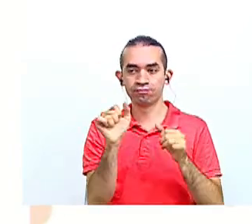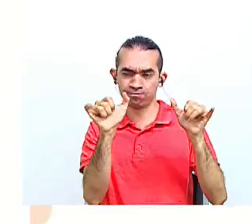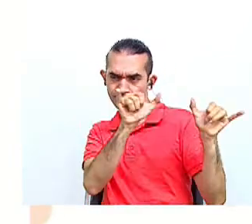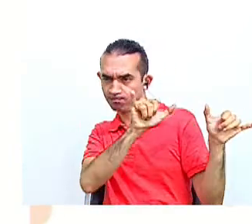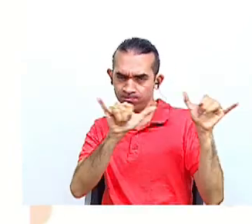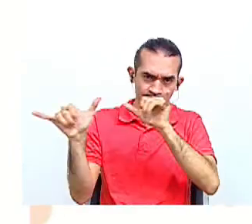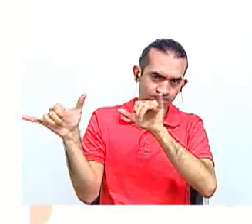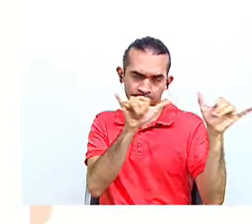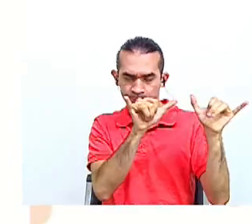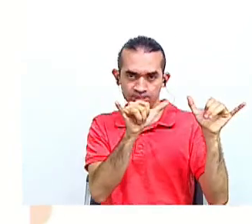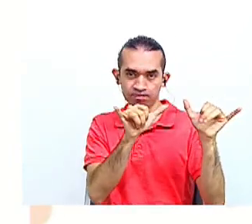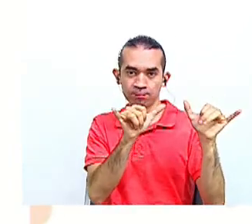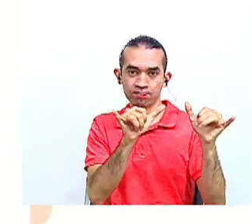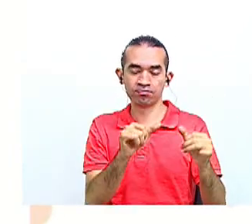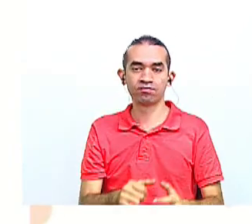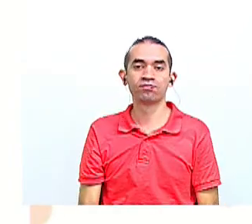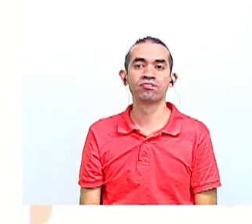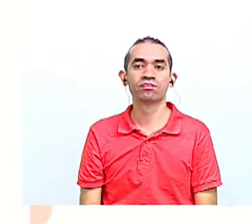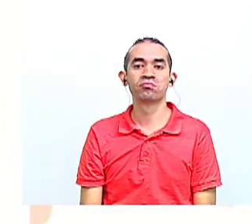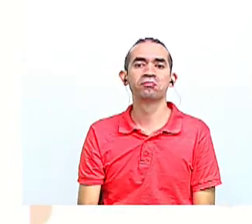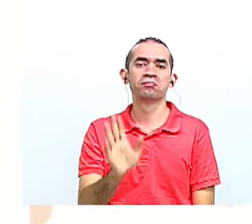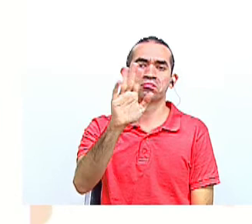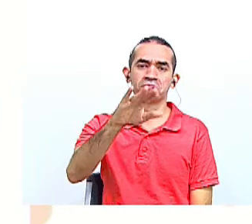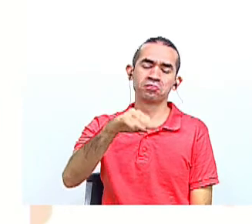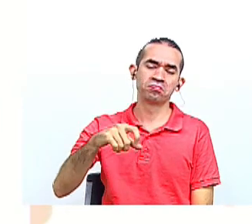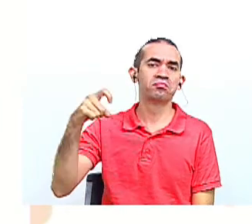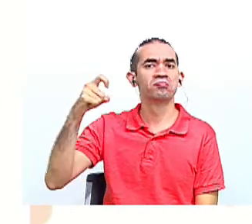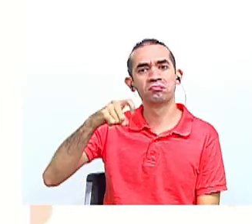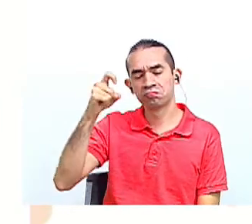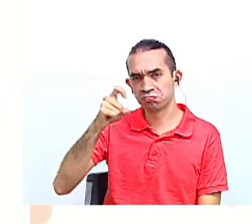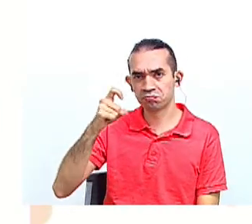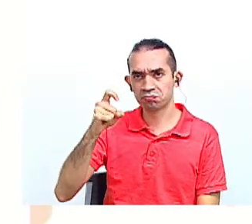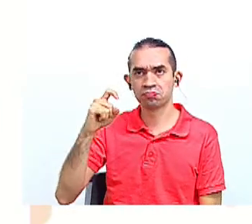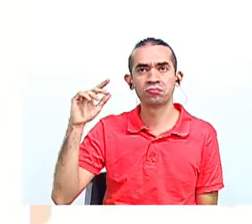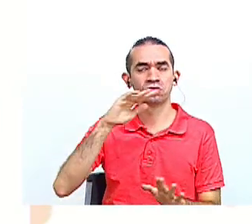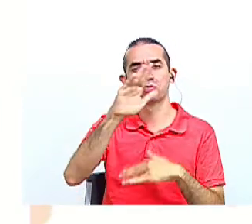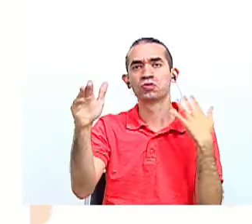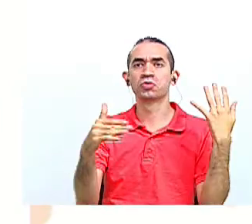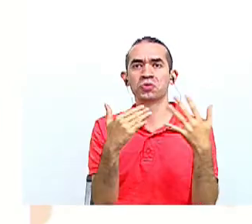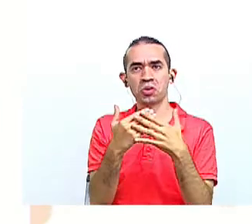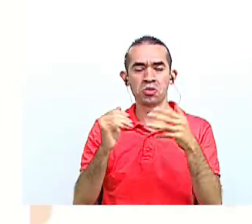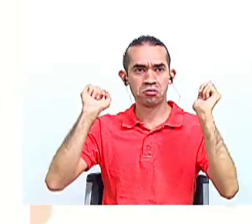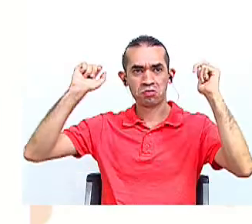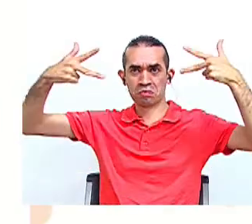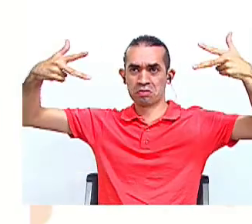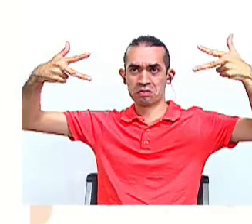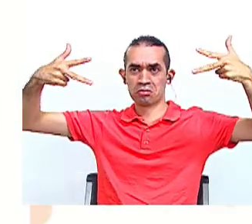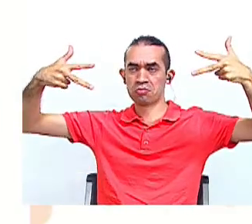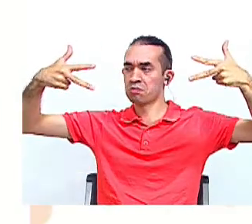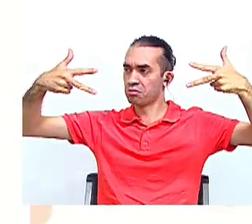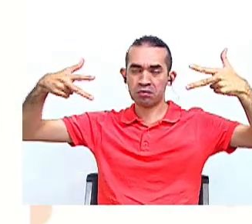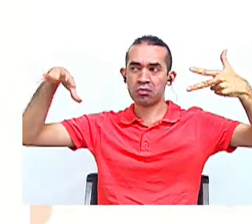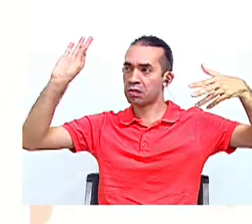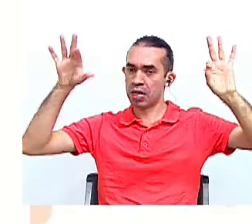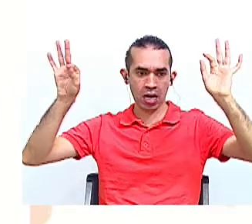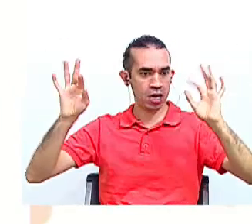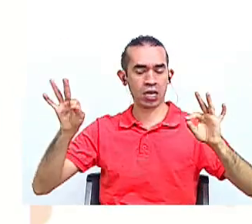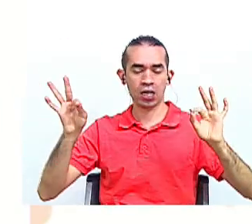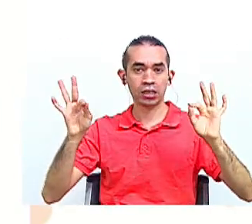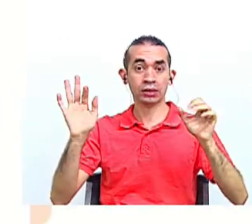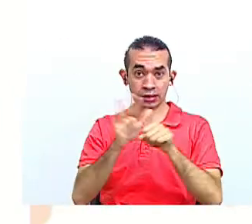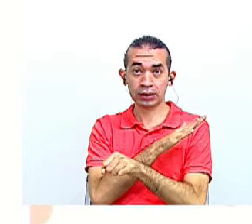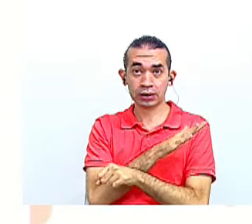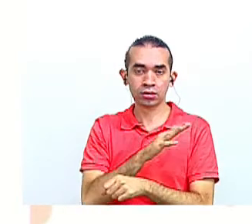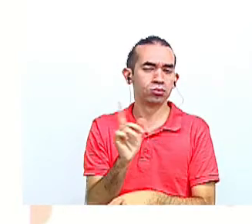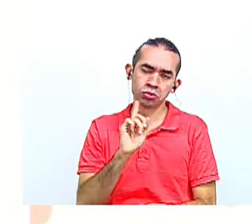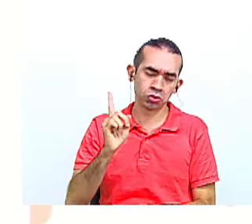congruencia. No es necesario encontrar todos los 6 elementos a la vez. Los